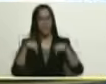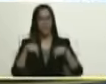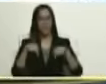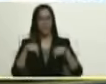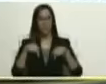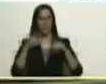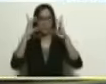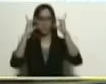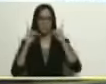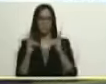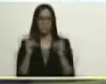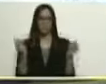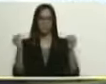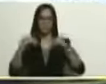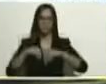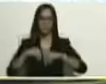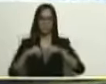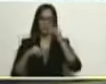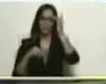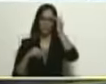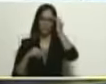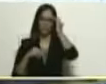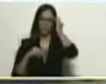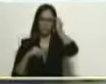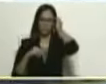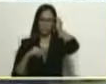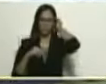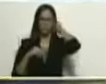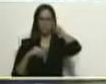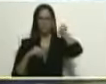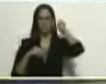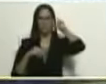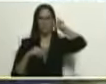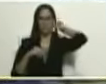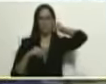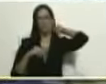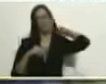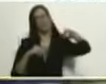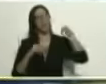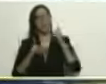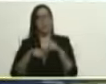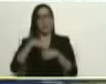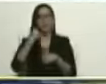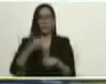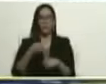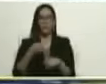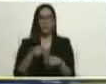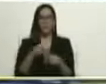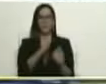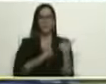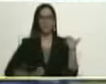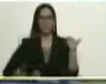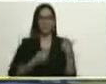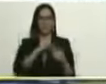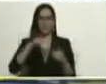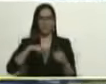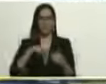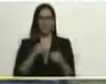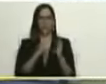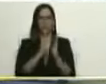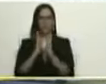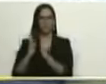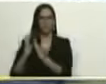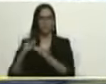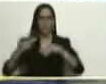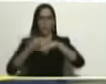decidido por consenso ya las próximas presidencias de nuestra organización. Honduras